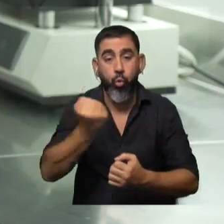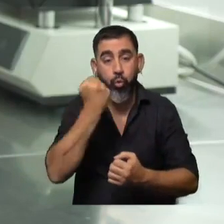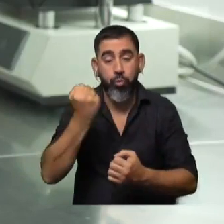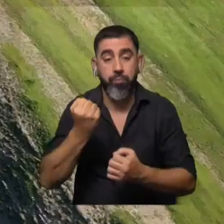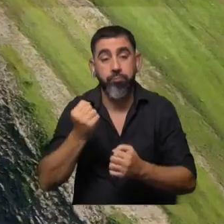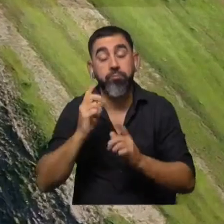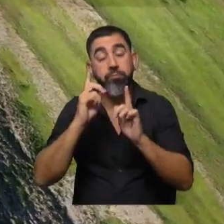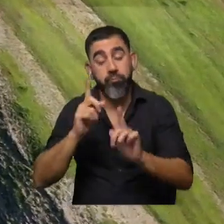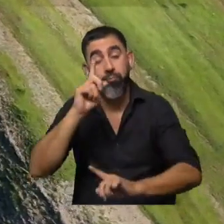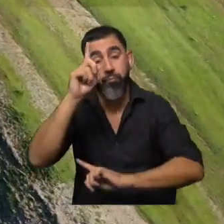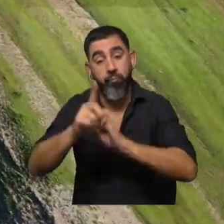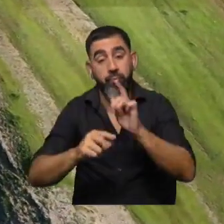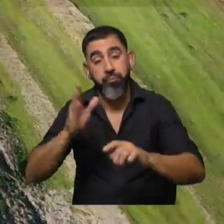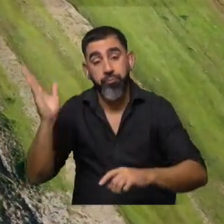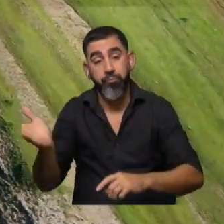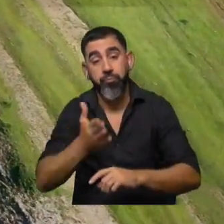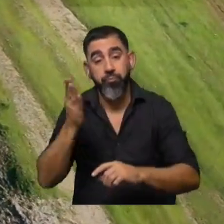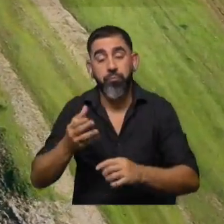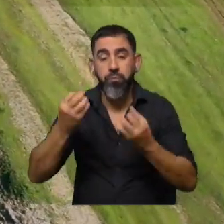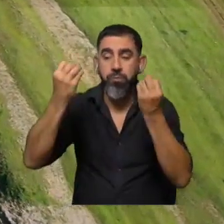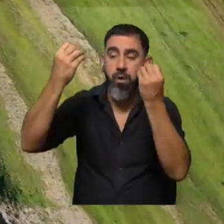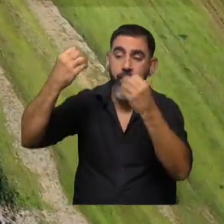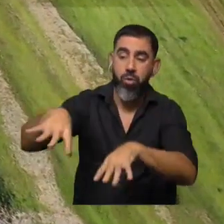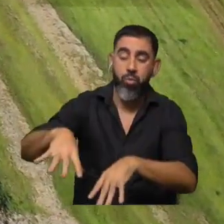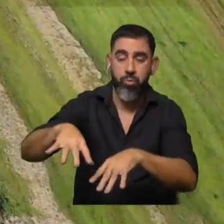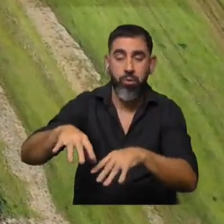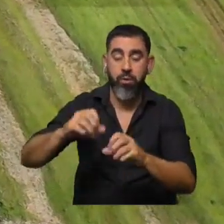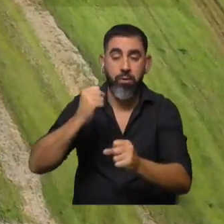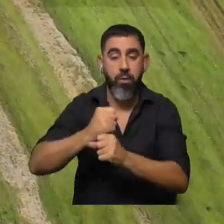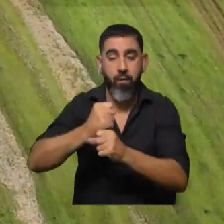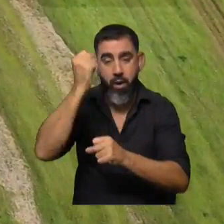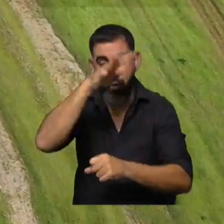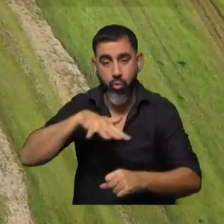incluso algunos productores llevan a abandonar este rubro.